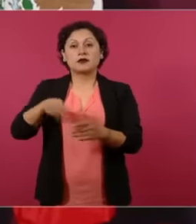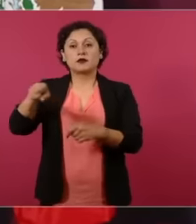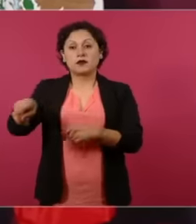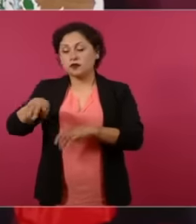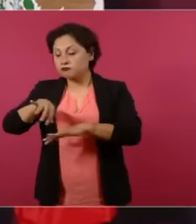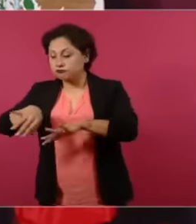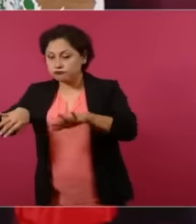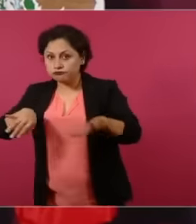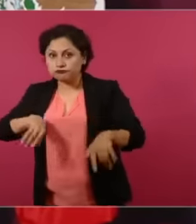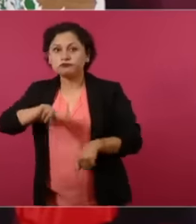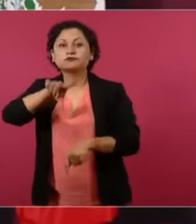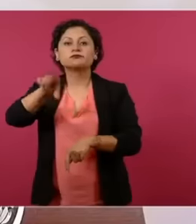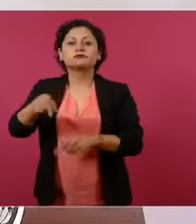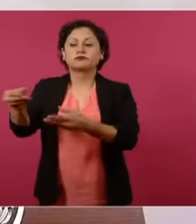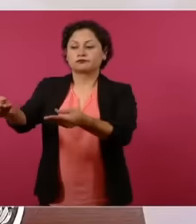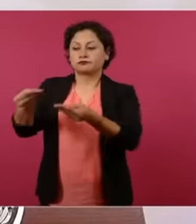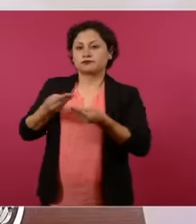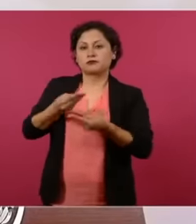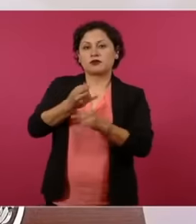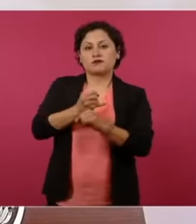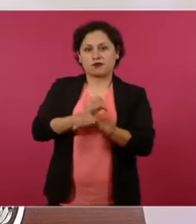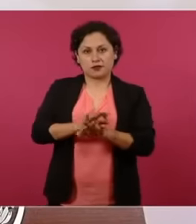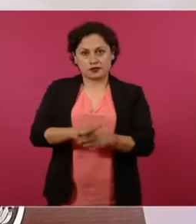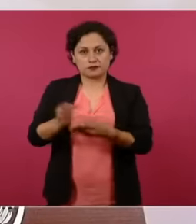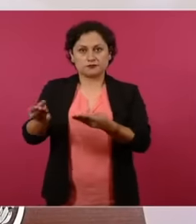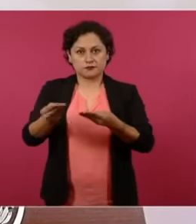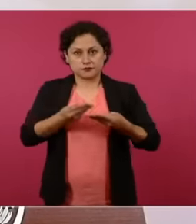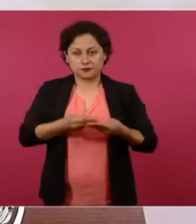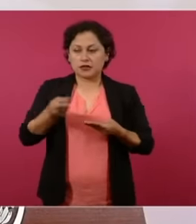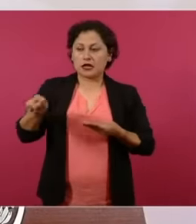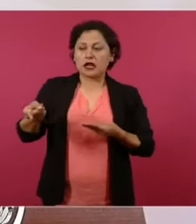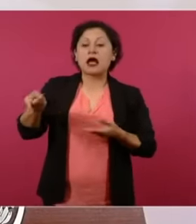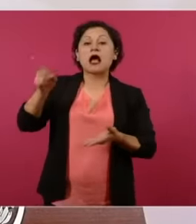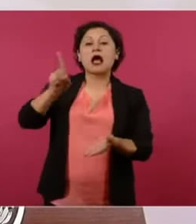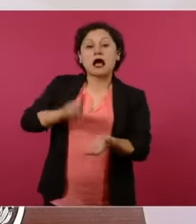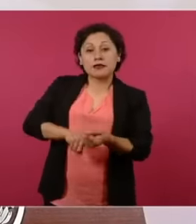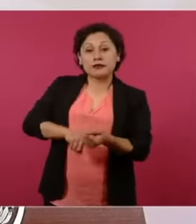Ya están los especialistas, médicos allá,